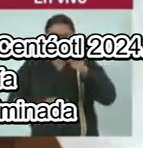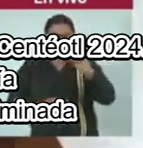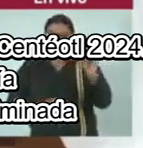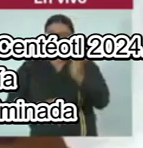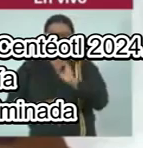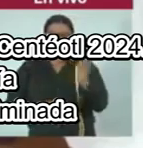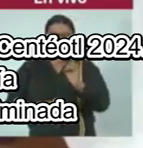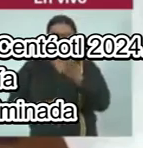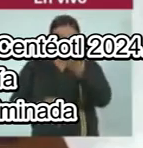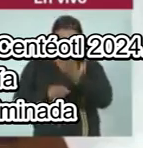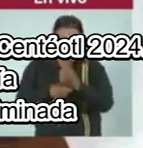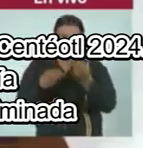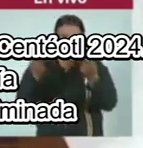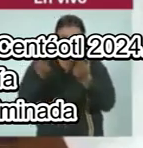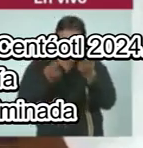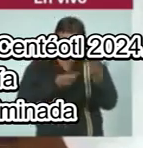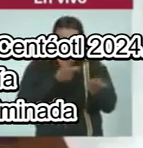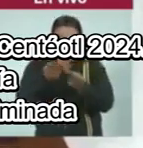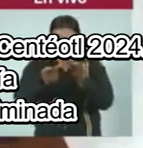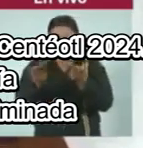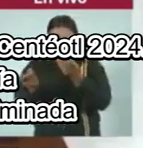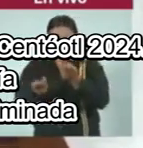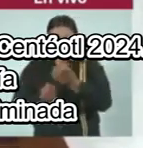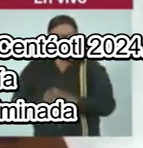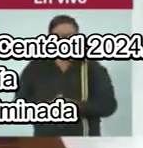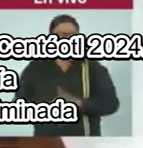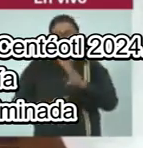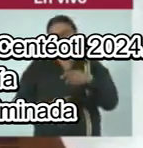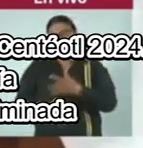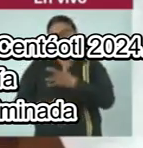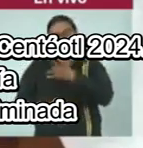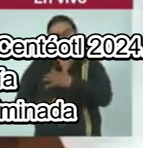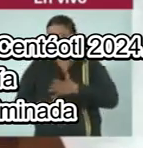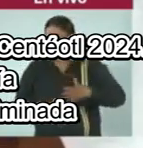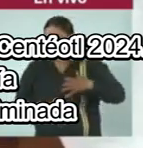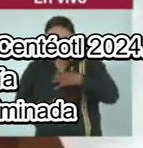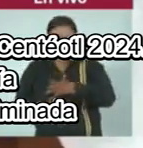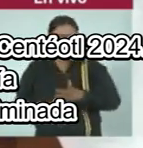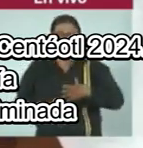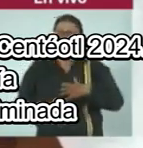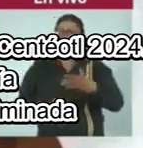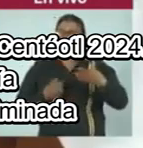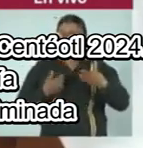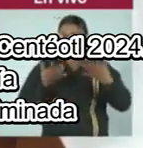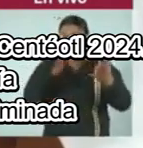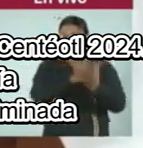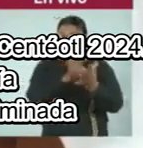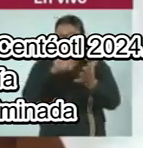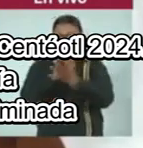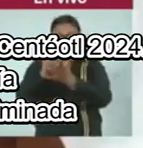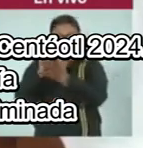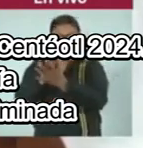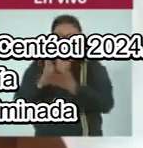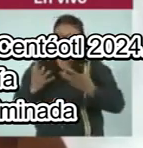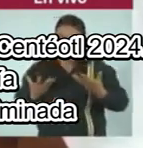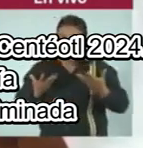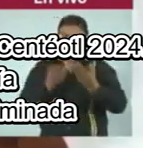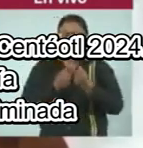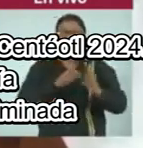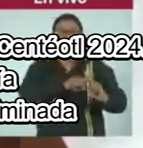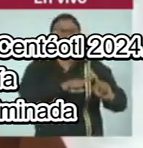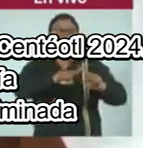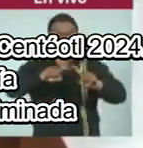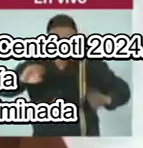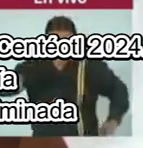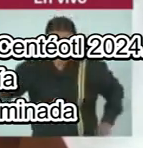creo que Hay que preguntar he estado muy contenta he participado con ellos en en los eventos